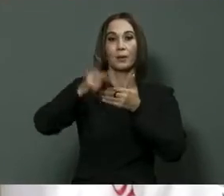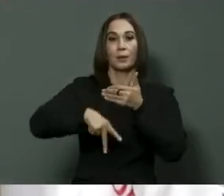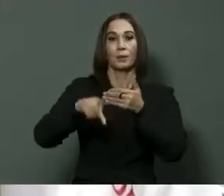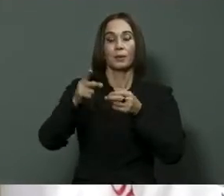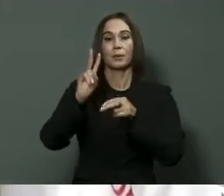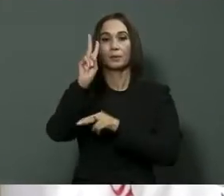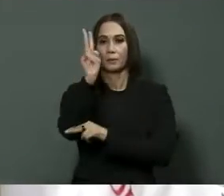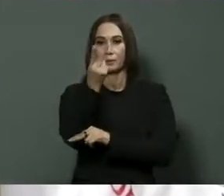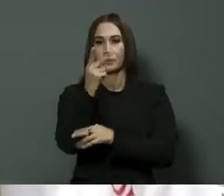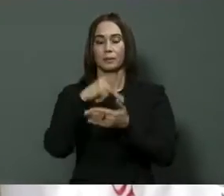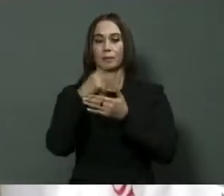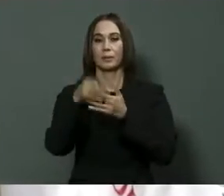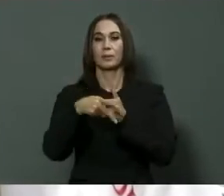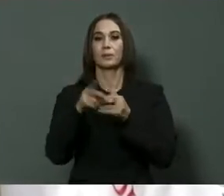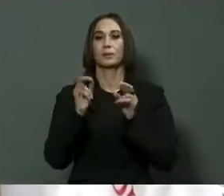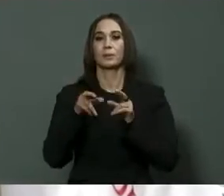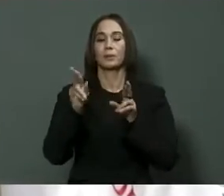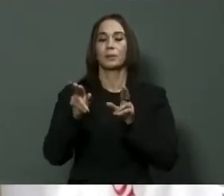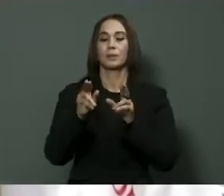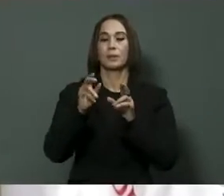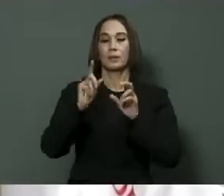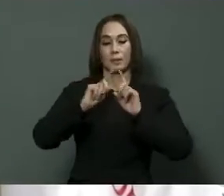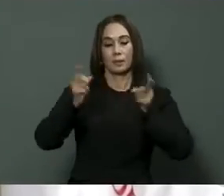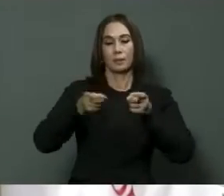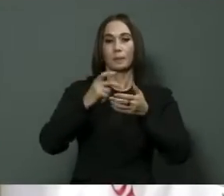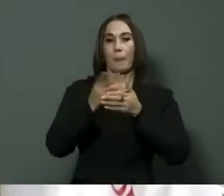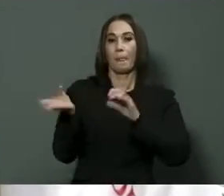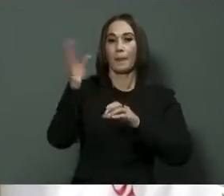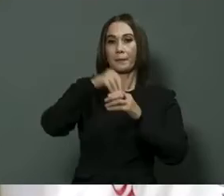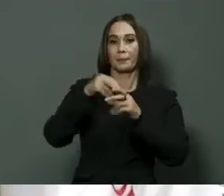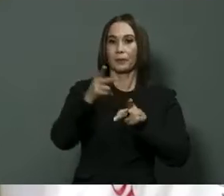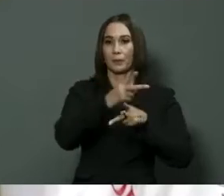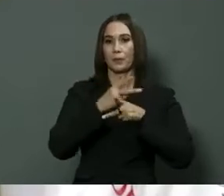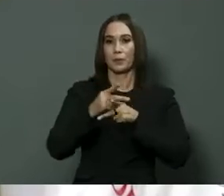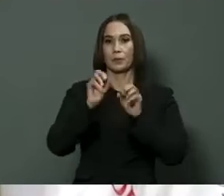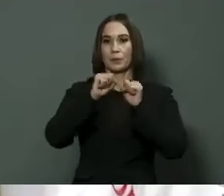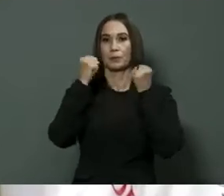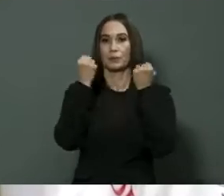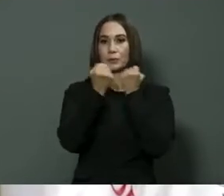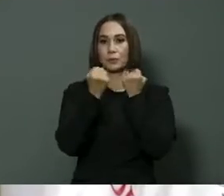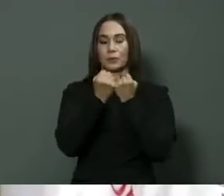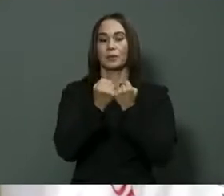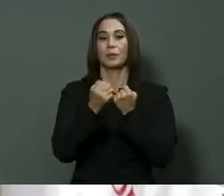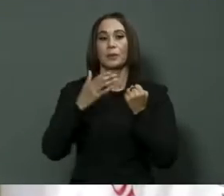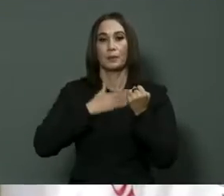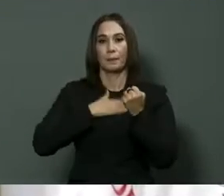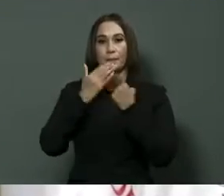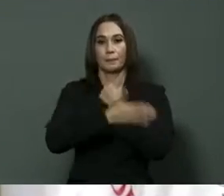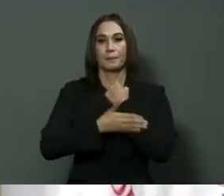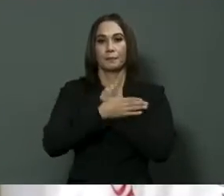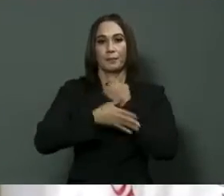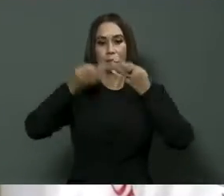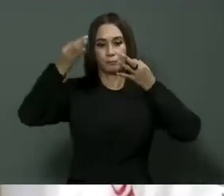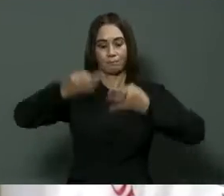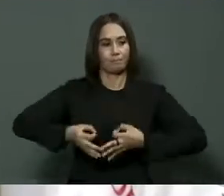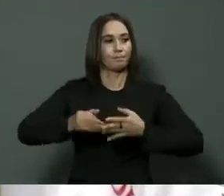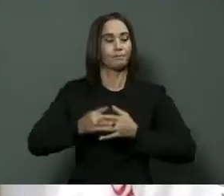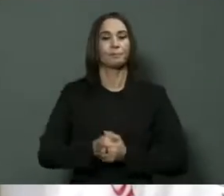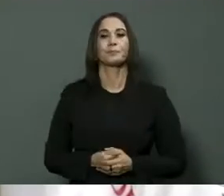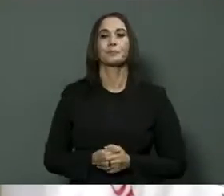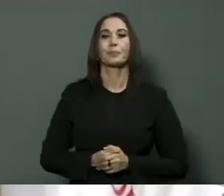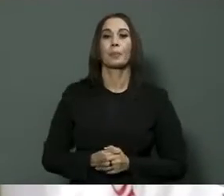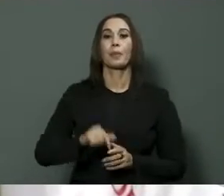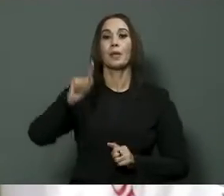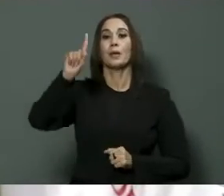el segundo proyecto piloto de la Estrategia Integral de Seguridad Ciudadana, Mi País Seguro. El